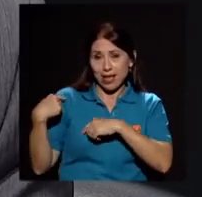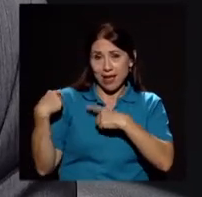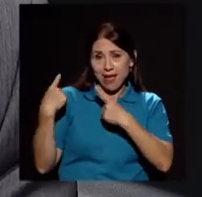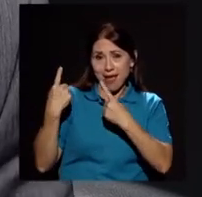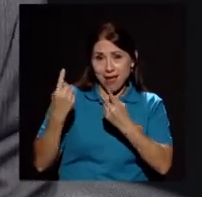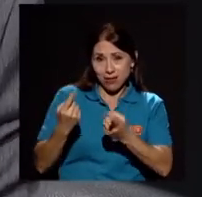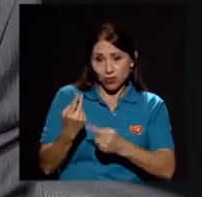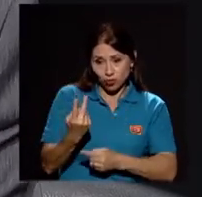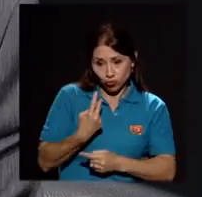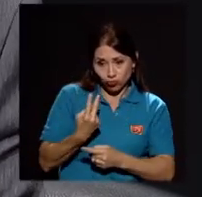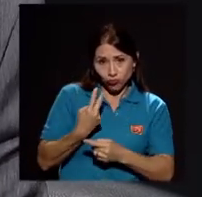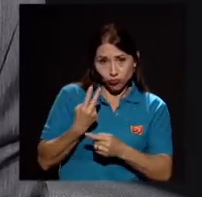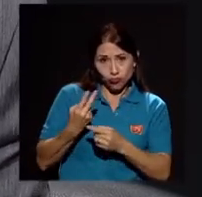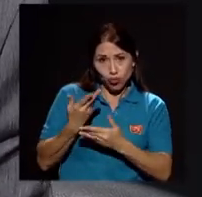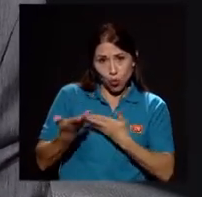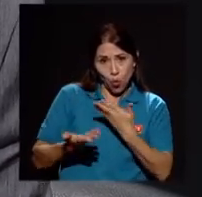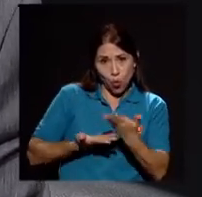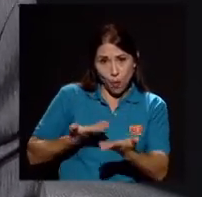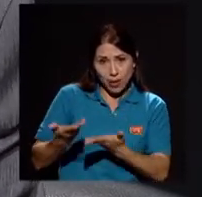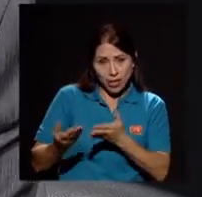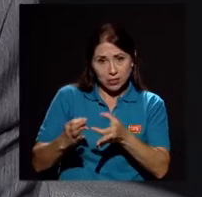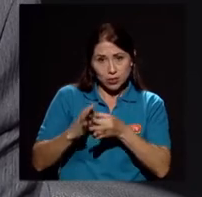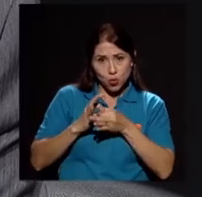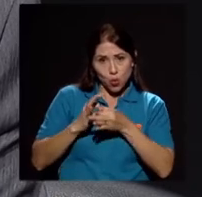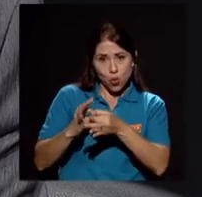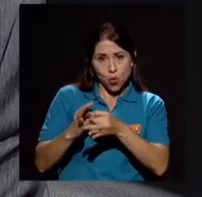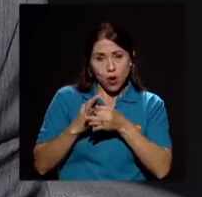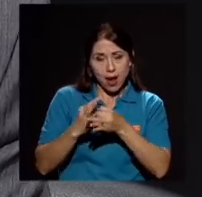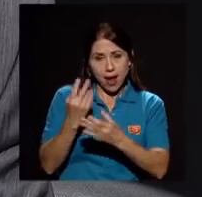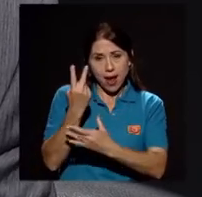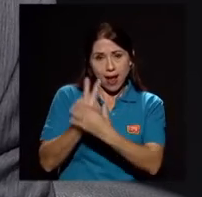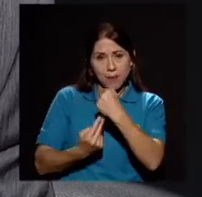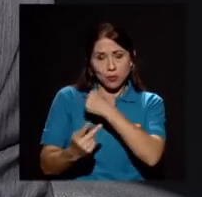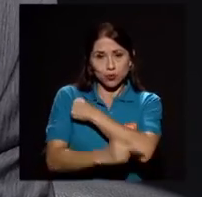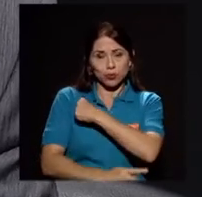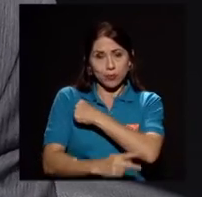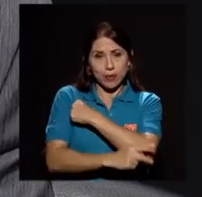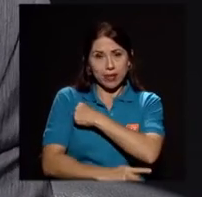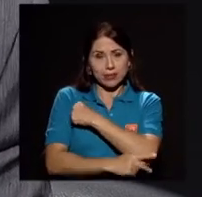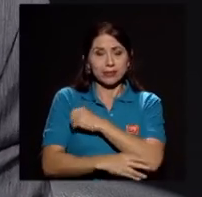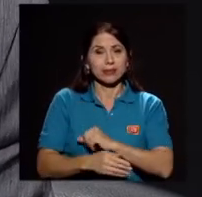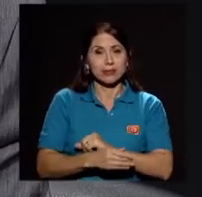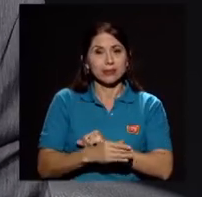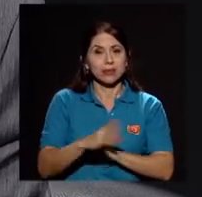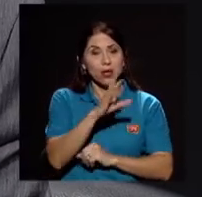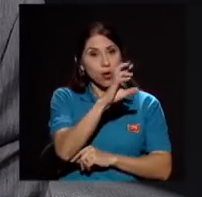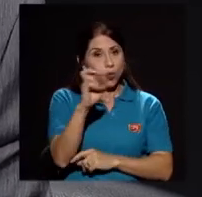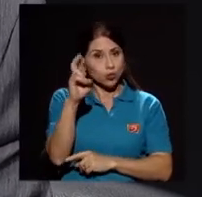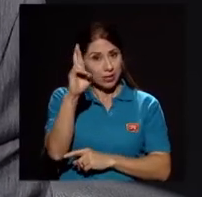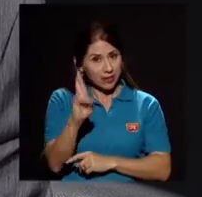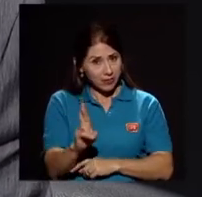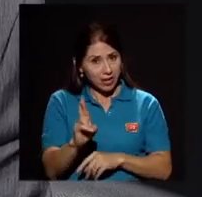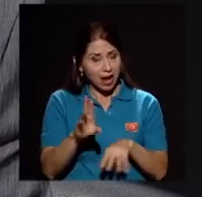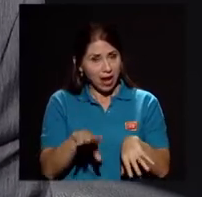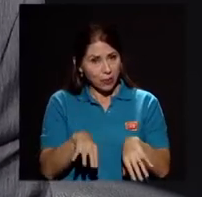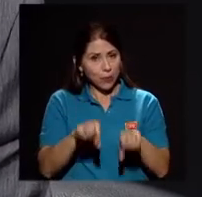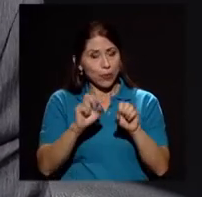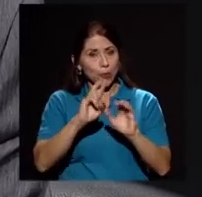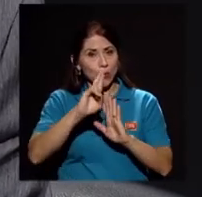cooperación de ambos países costa rica desempeña un papel